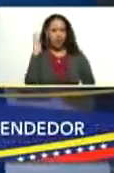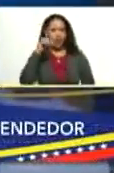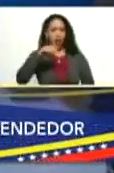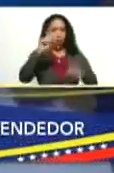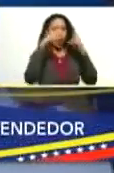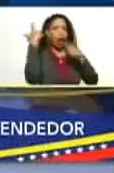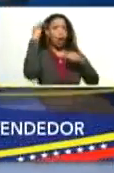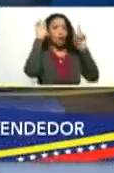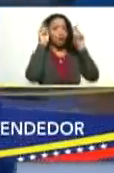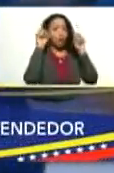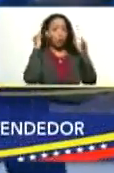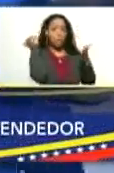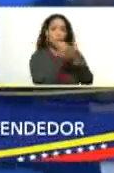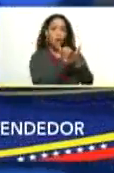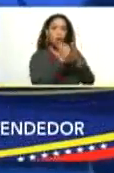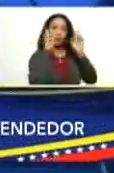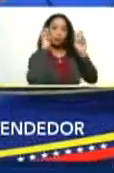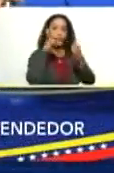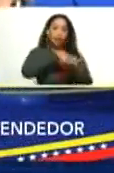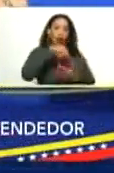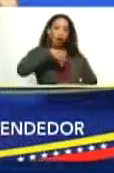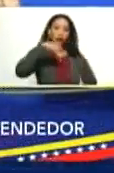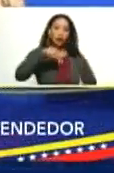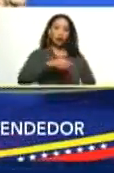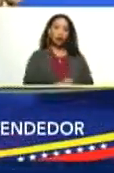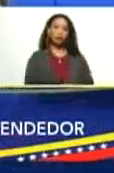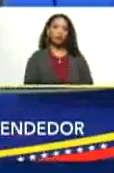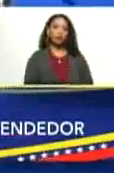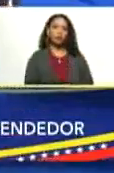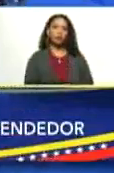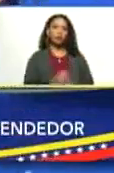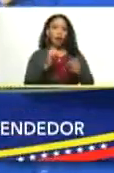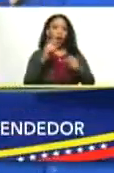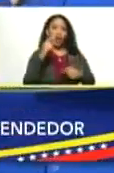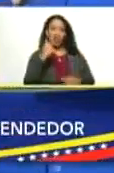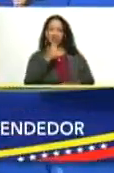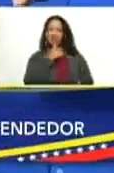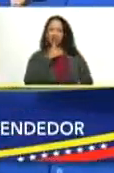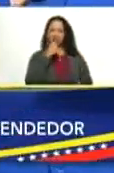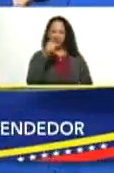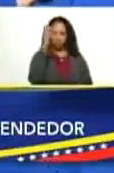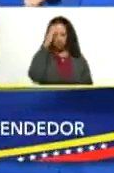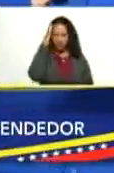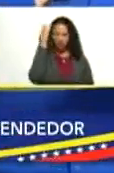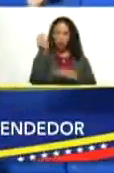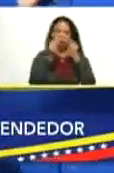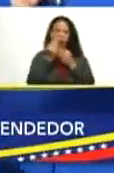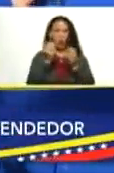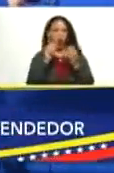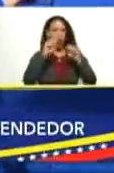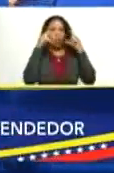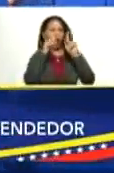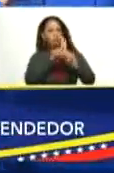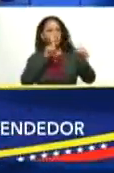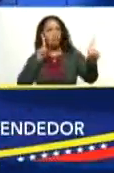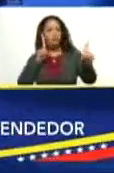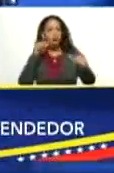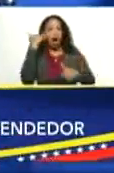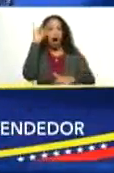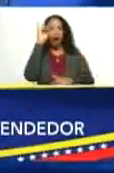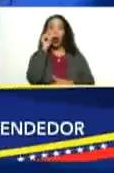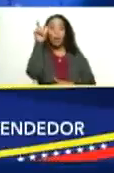una nueva marca Estado, que responde a la pregunta de quién dijo que La Guaira es lejos. ¿Usted la ha escuchado, presidente? Claro, bastante. Entonces nosotros creamos una marca Estado, asesorado por Ali